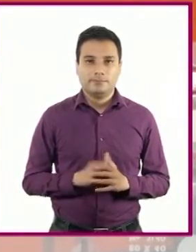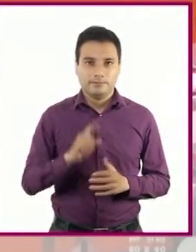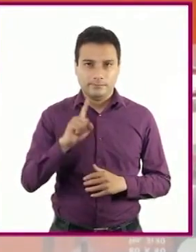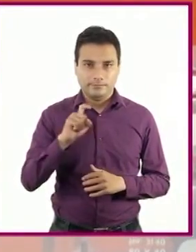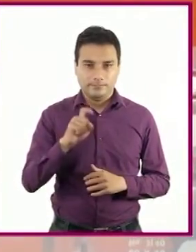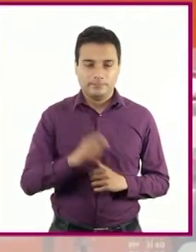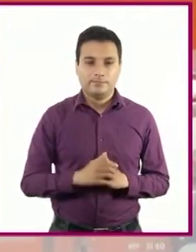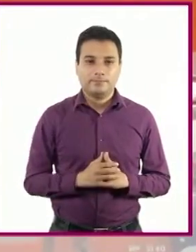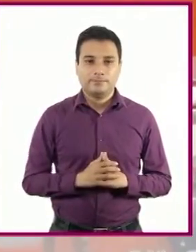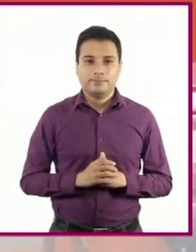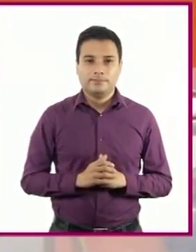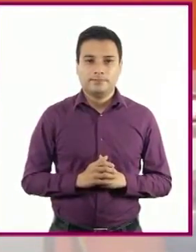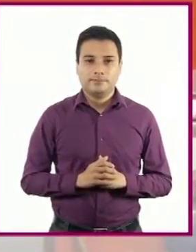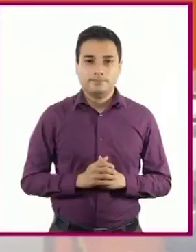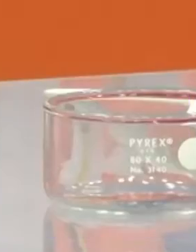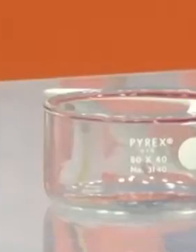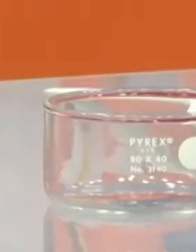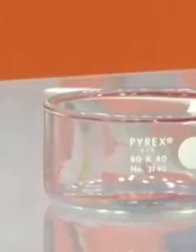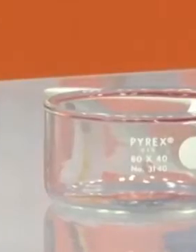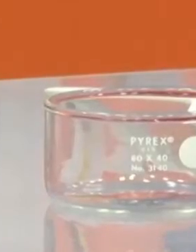agua.